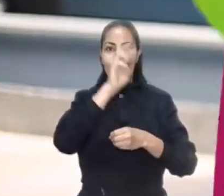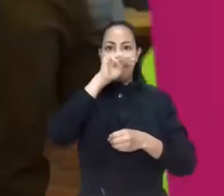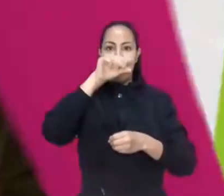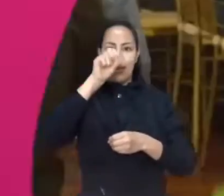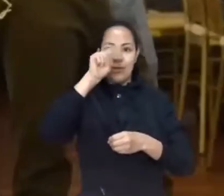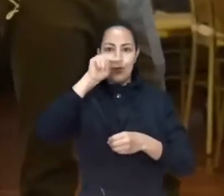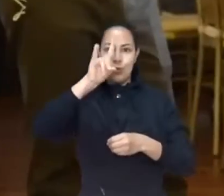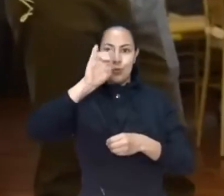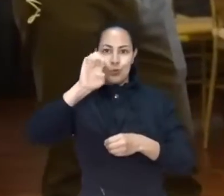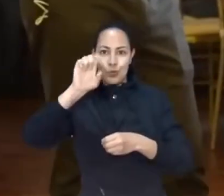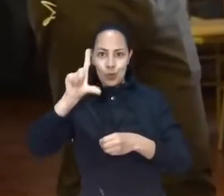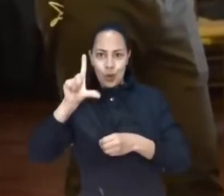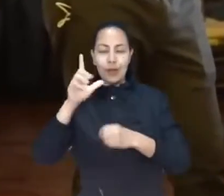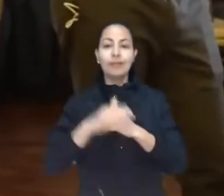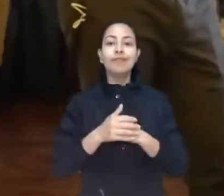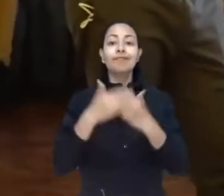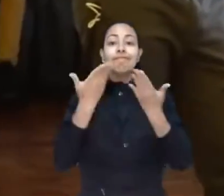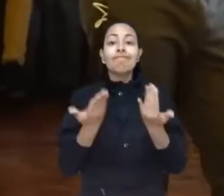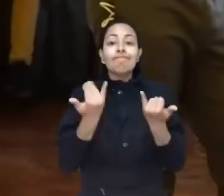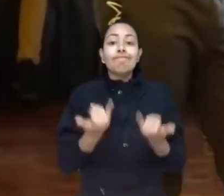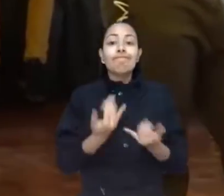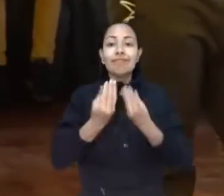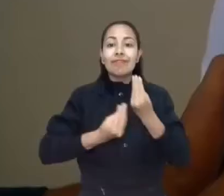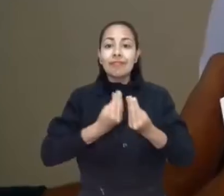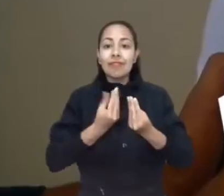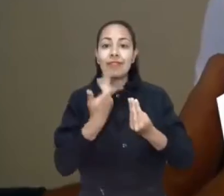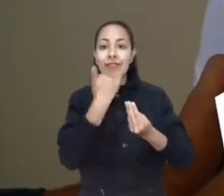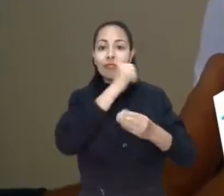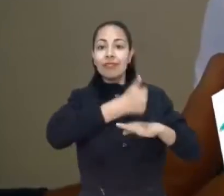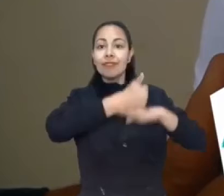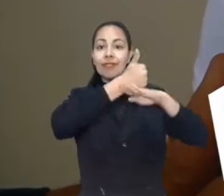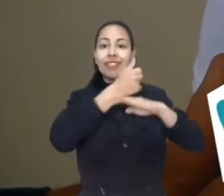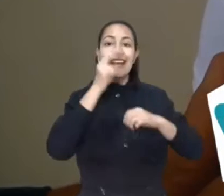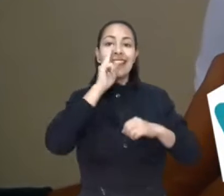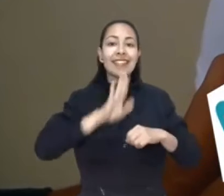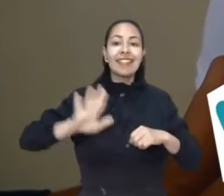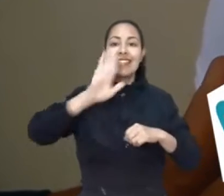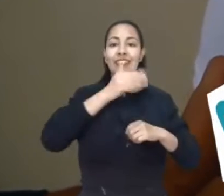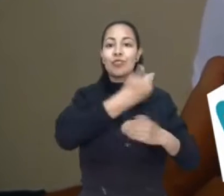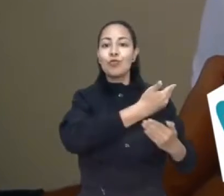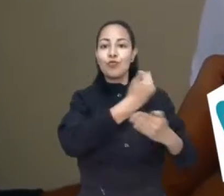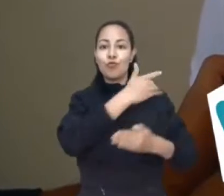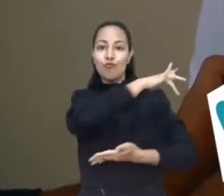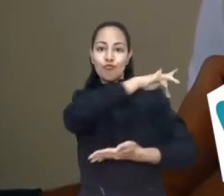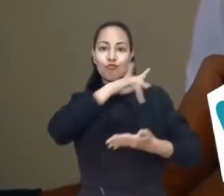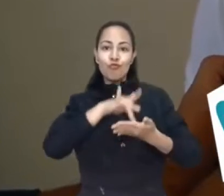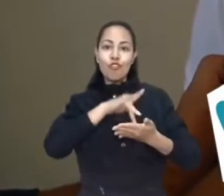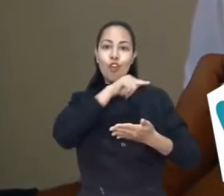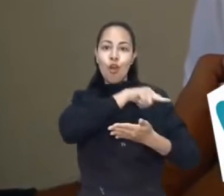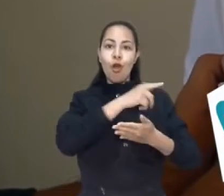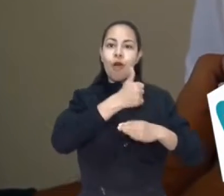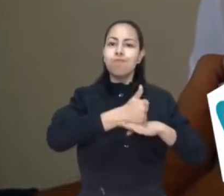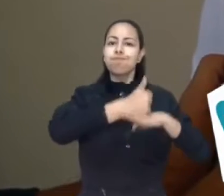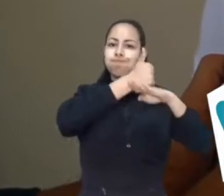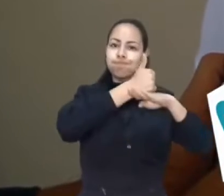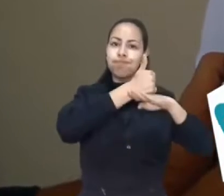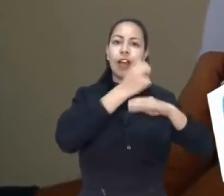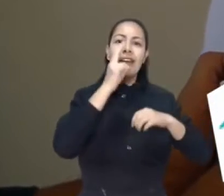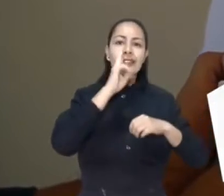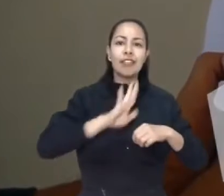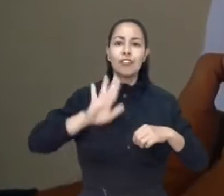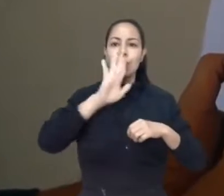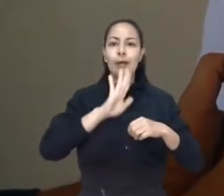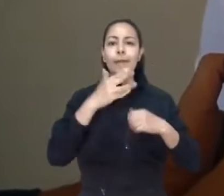Moreno. Bueno, en este momento estamos con el director nacional de hidrocarburos, el doctor José Manuel Moreno, haciendo